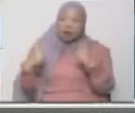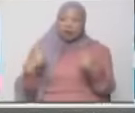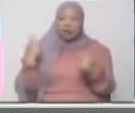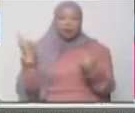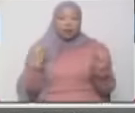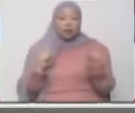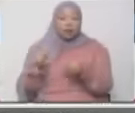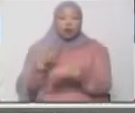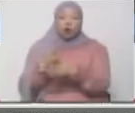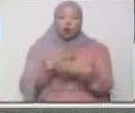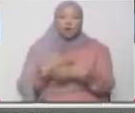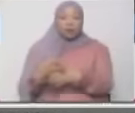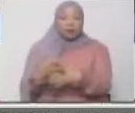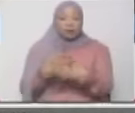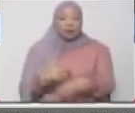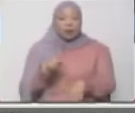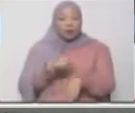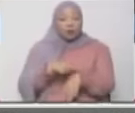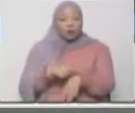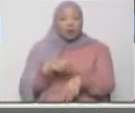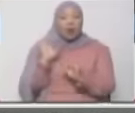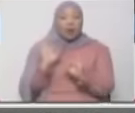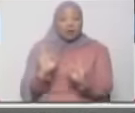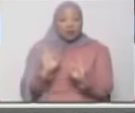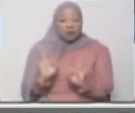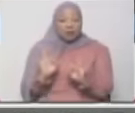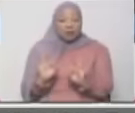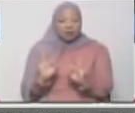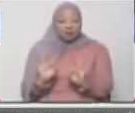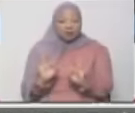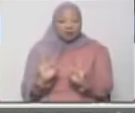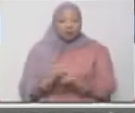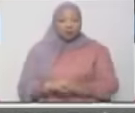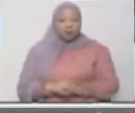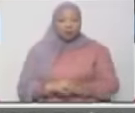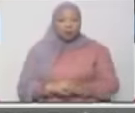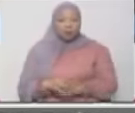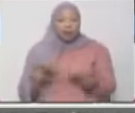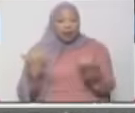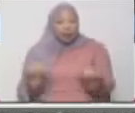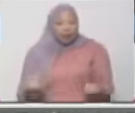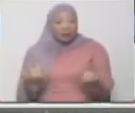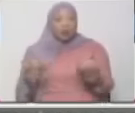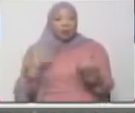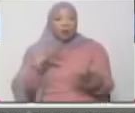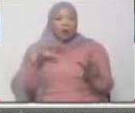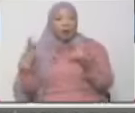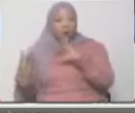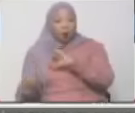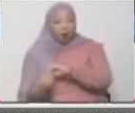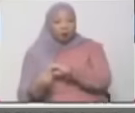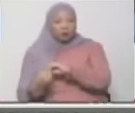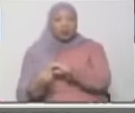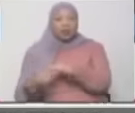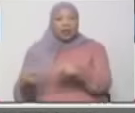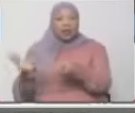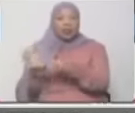Estamos en un tiempo especial, un tiempo para renovarlo todo. Además, ya llegó el espíritu del niño